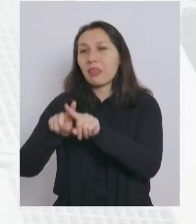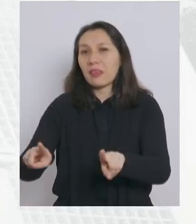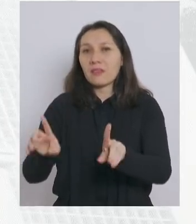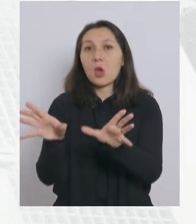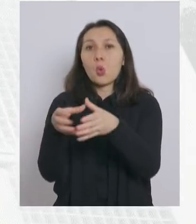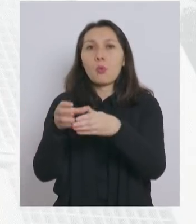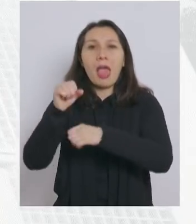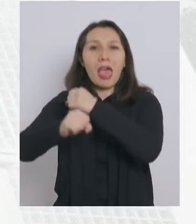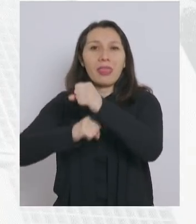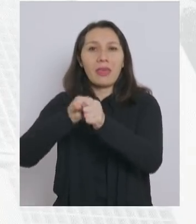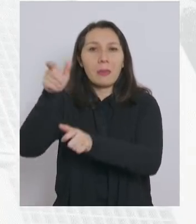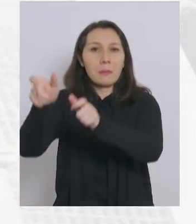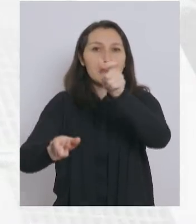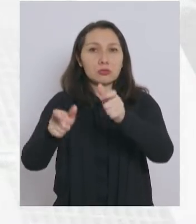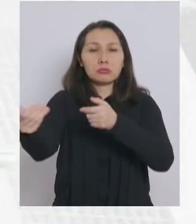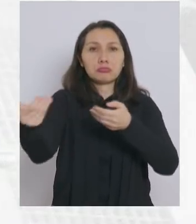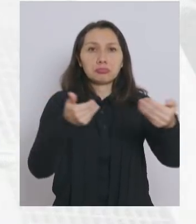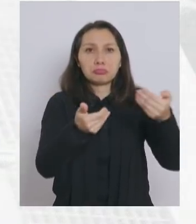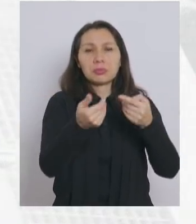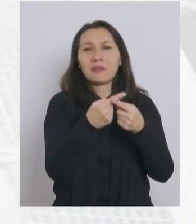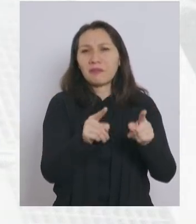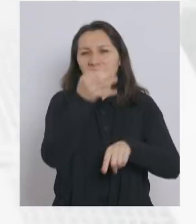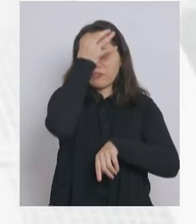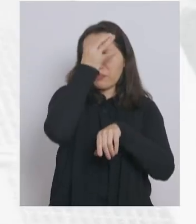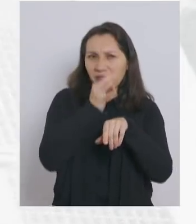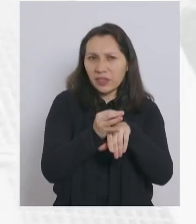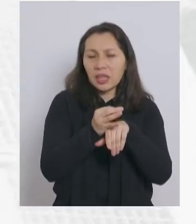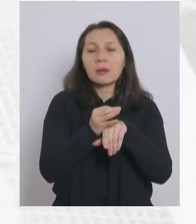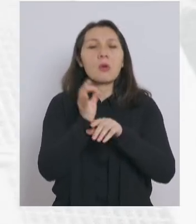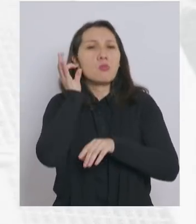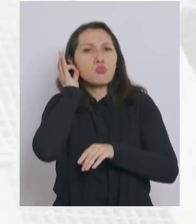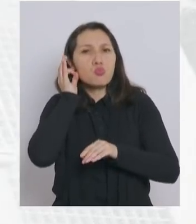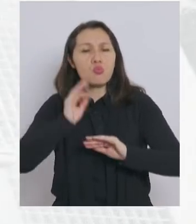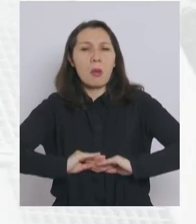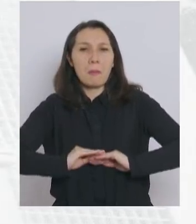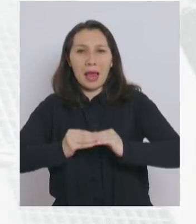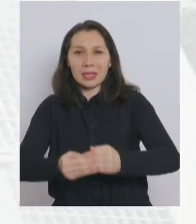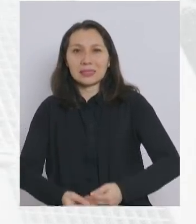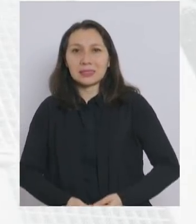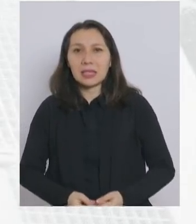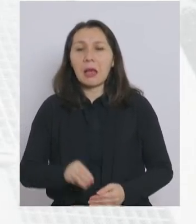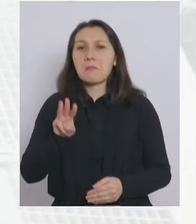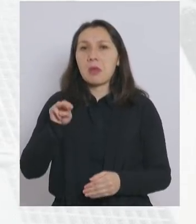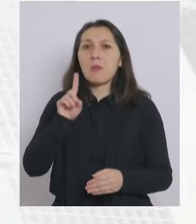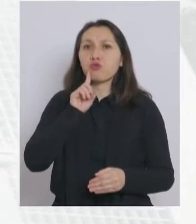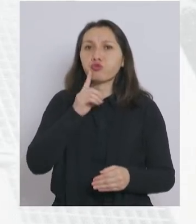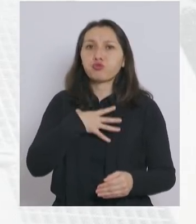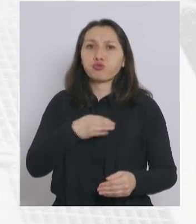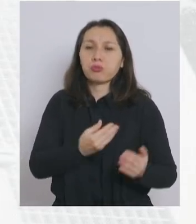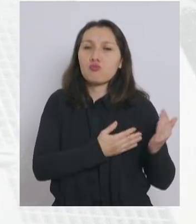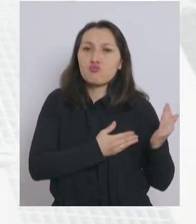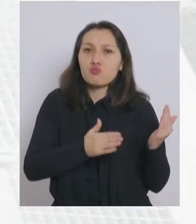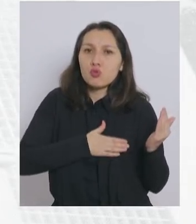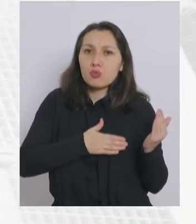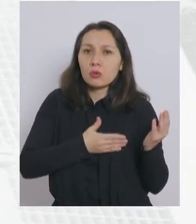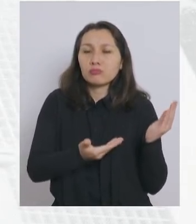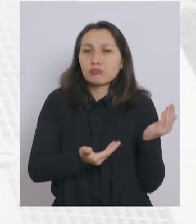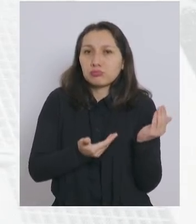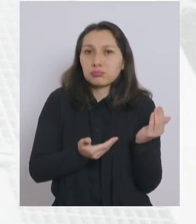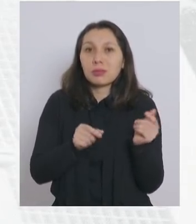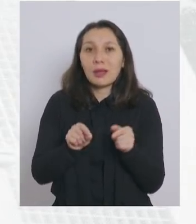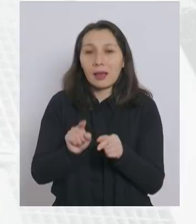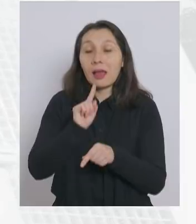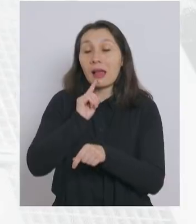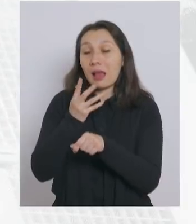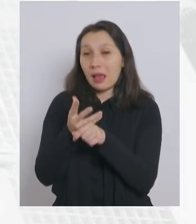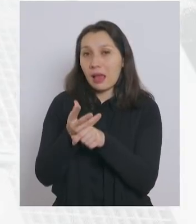grupos etarios, personas que tenían distintas enfermedades, mujeres embarazadas, madres lactantes. Entonces, por lo tanto, y como lo